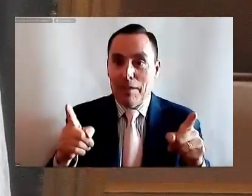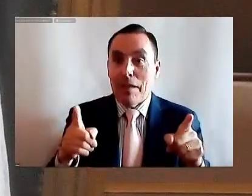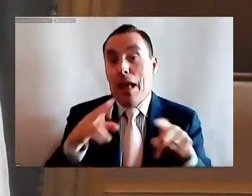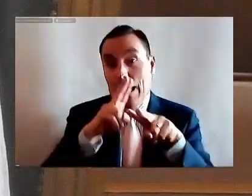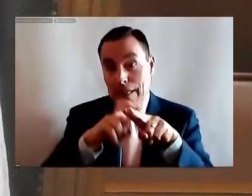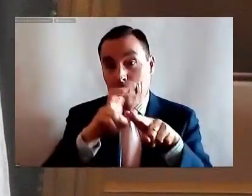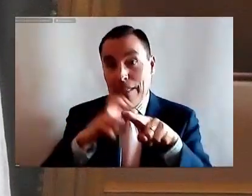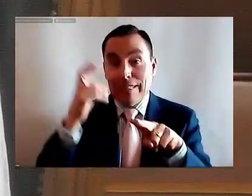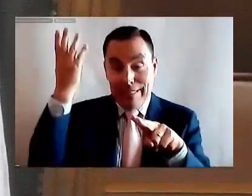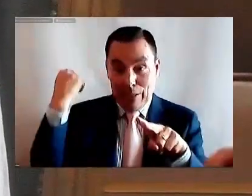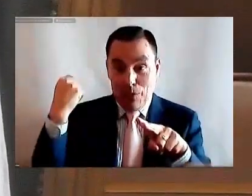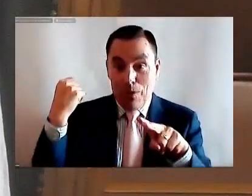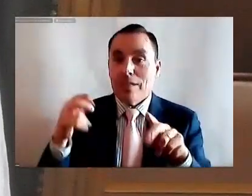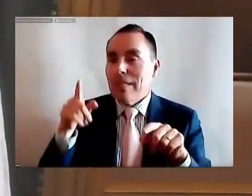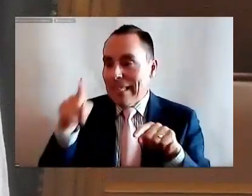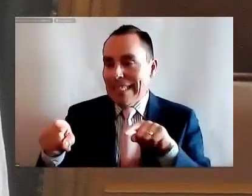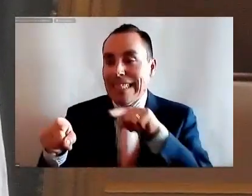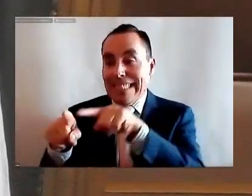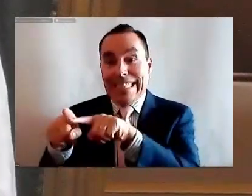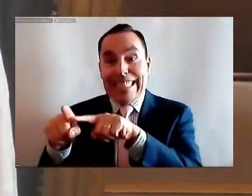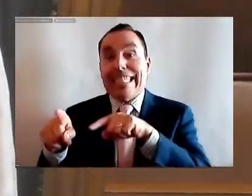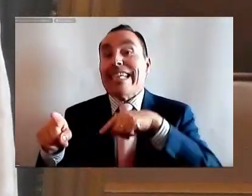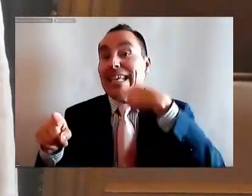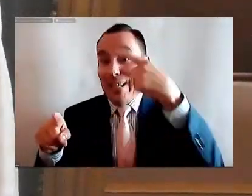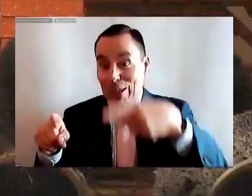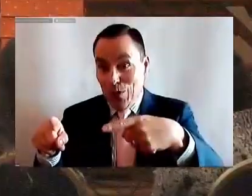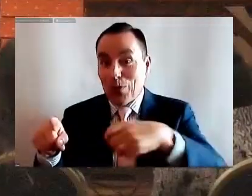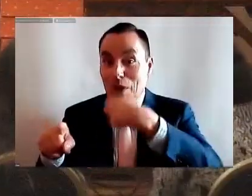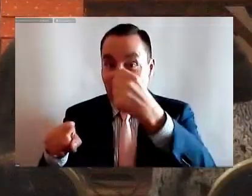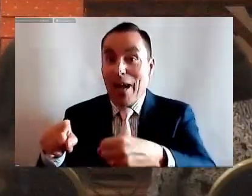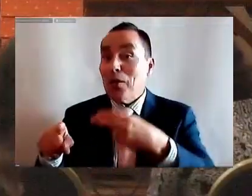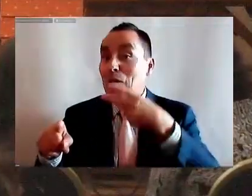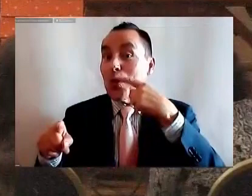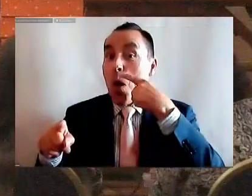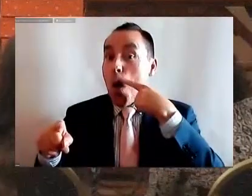antiguas y el año siguiente el más antiguo de los hombres?